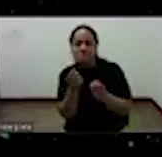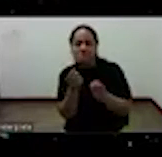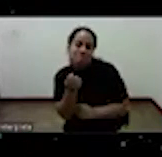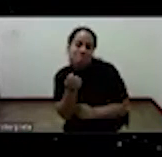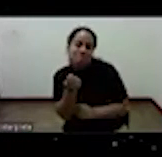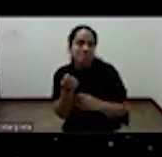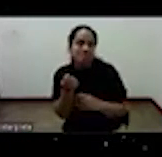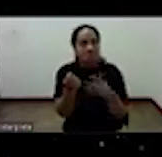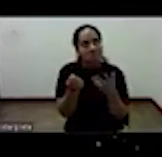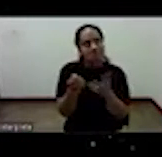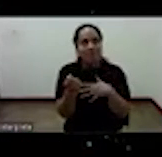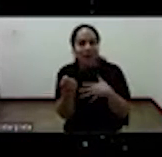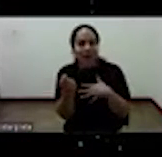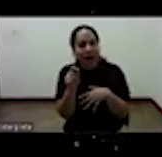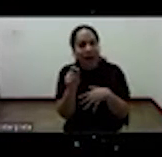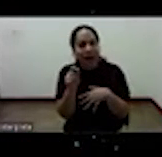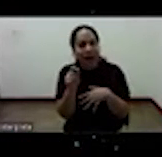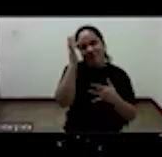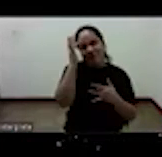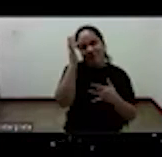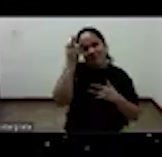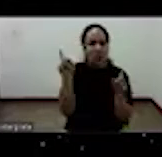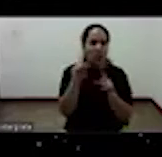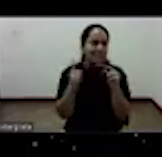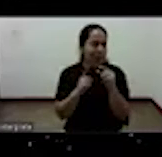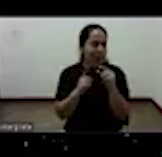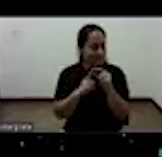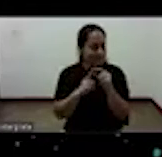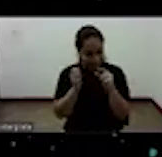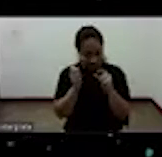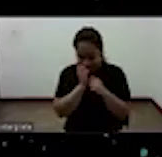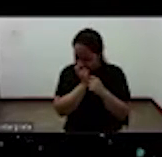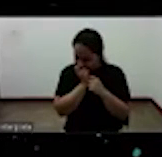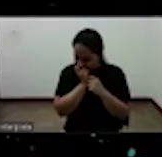pervertida, iba a decir, ¿no? Un poco